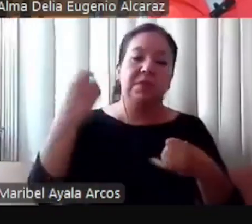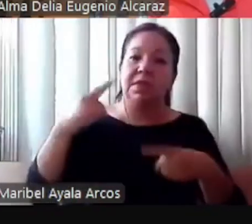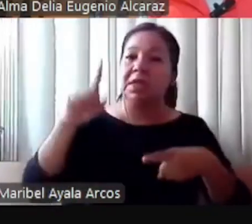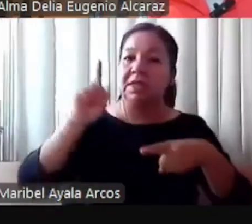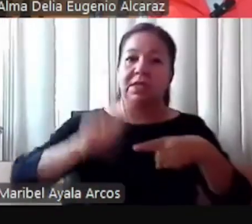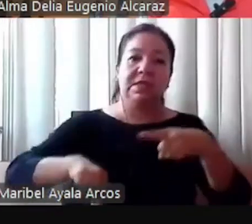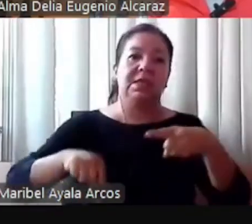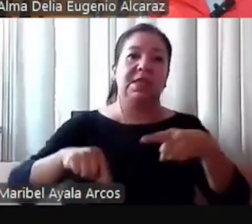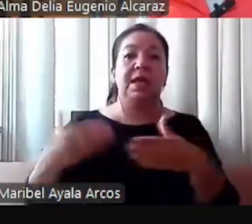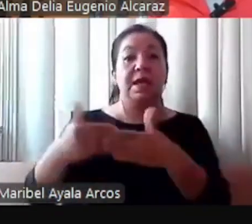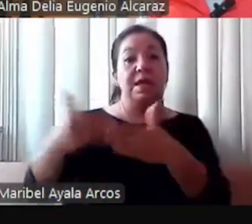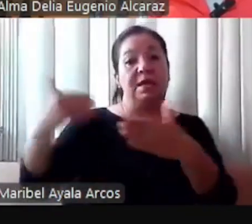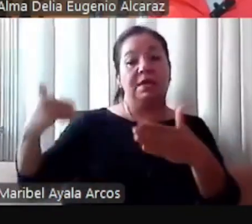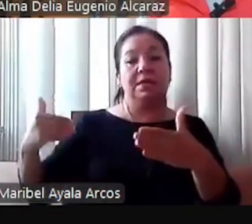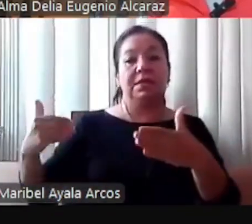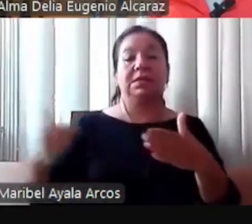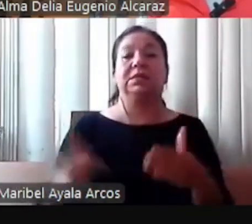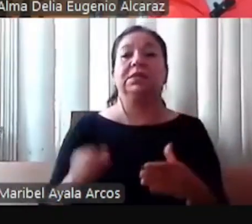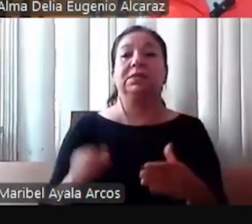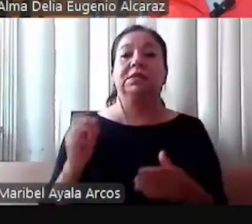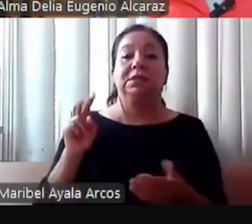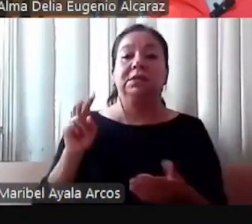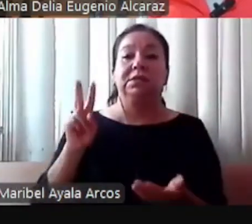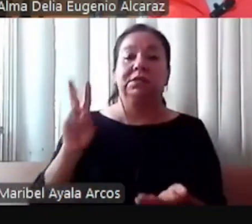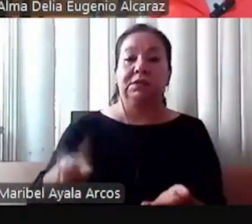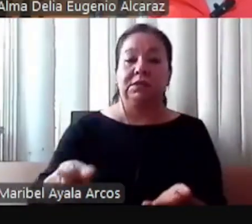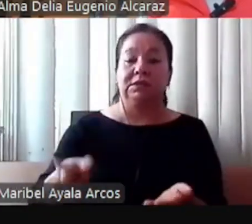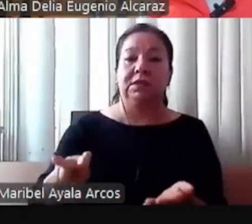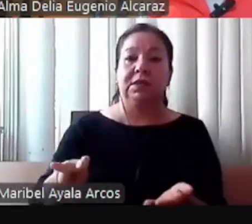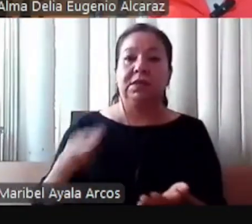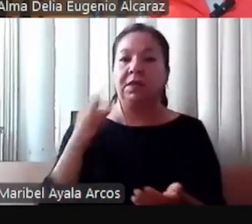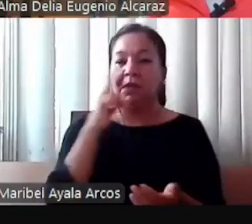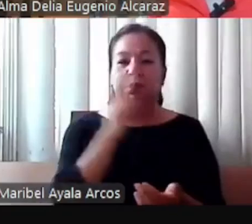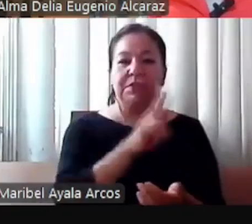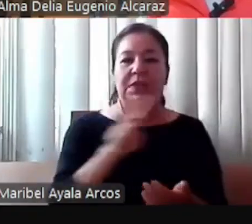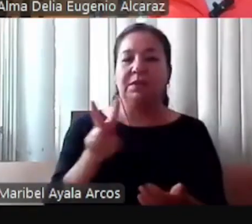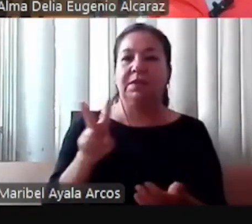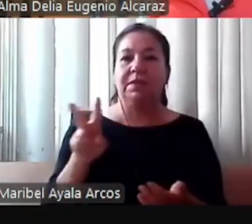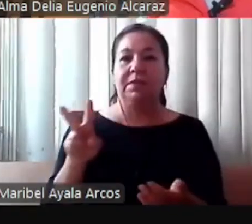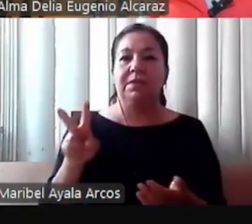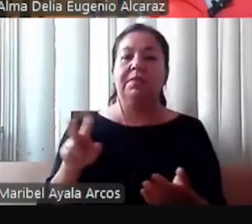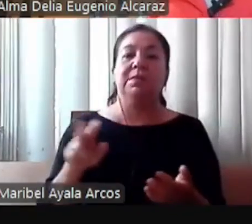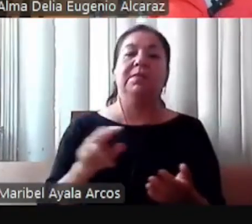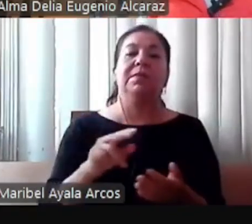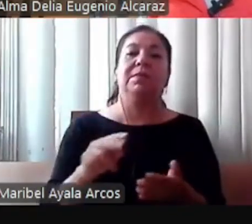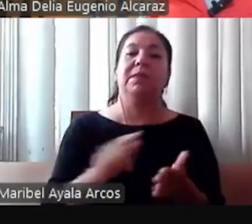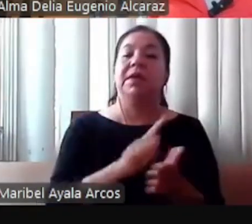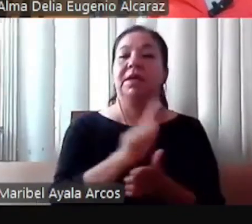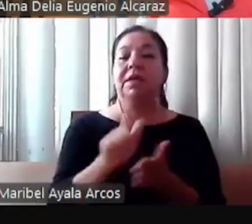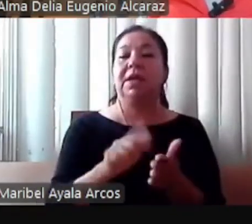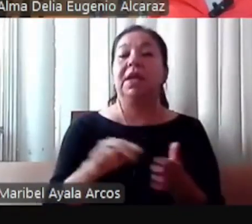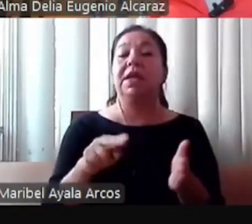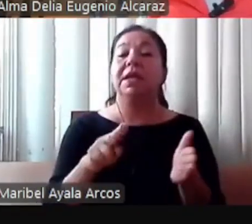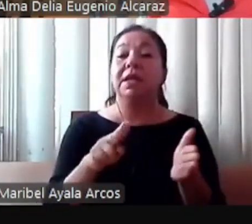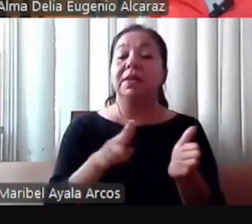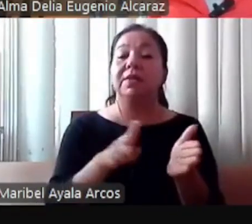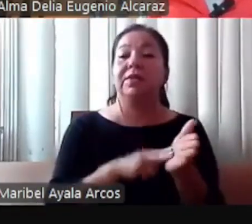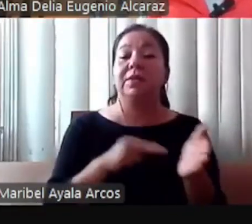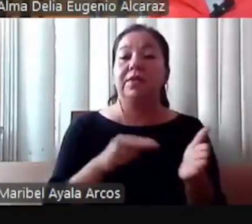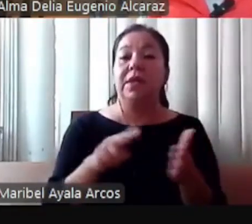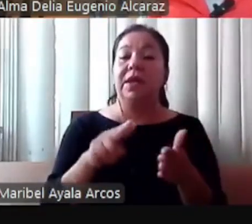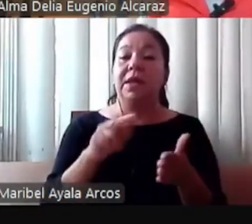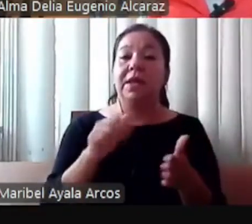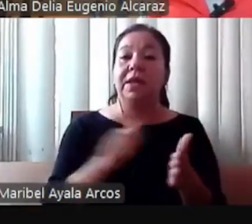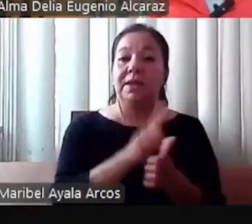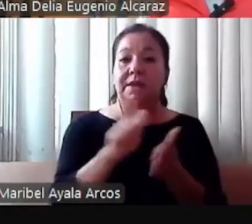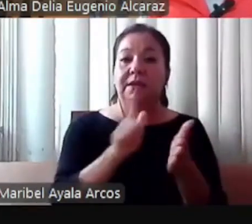por lo que son lineamientos firmes mismos de observancia obligatoria como parte de la normativa aplicable y con efectos generales tanto